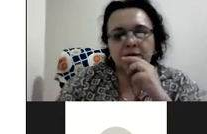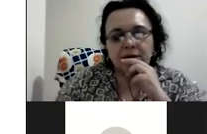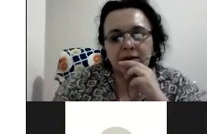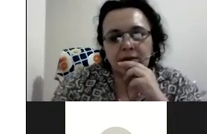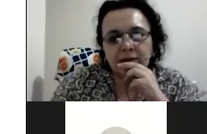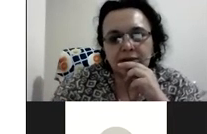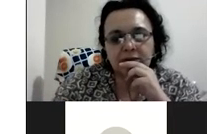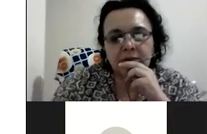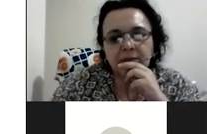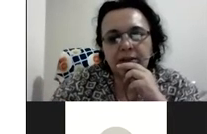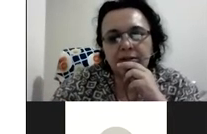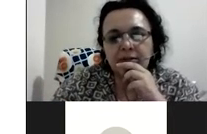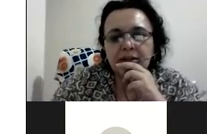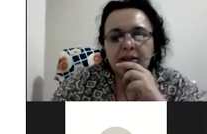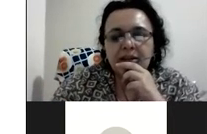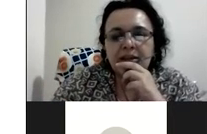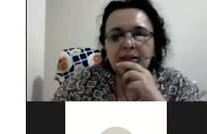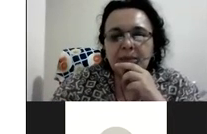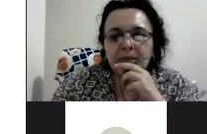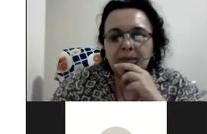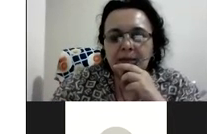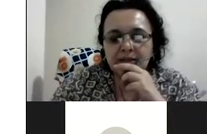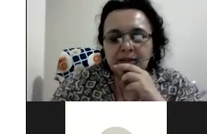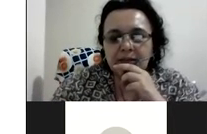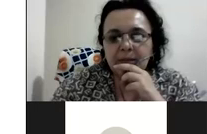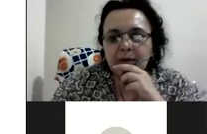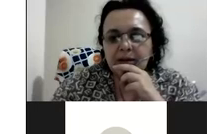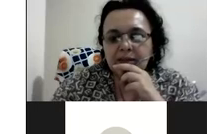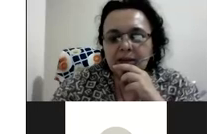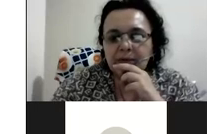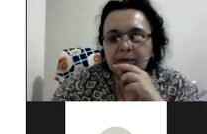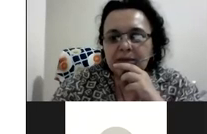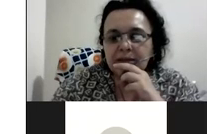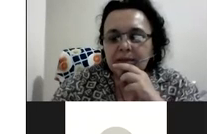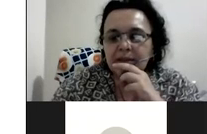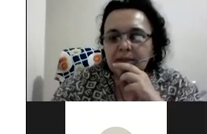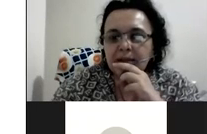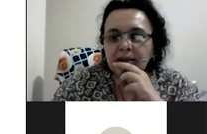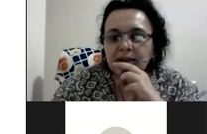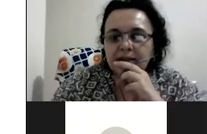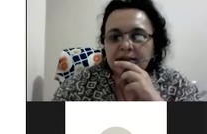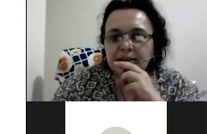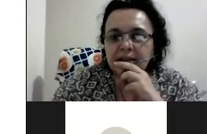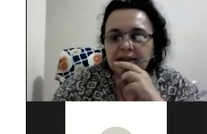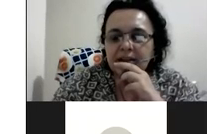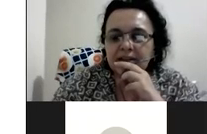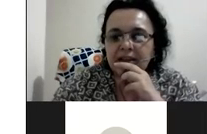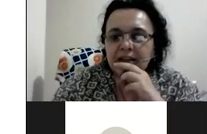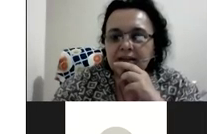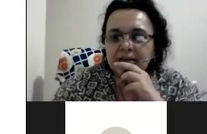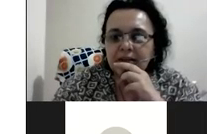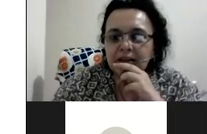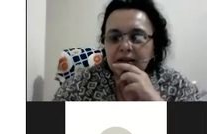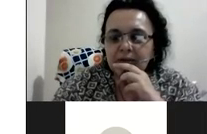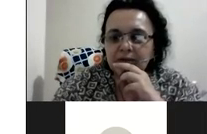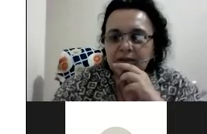todo lo que estuvimos viendo. Y también vamos a cantar un poco. Así que mándenme las lyrics de